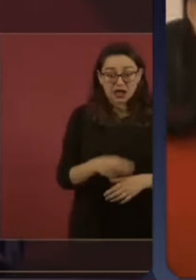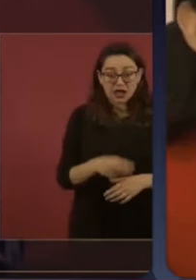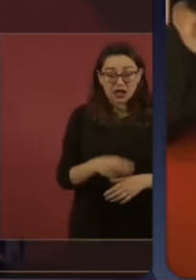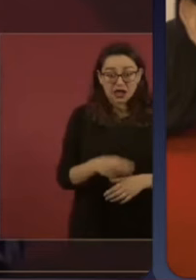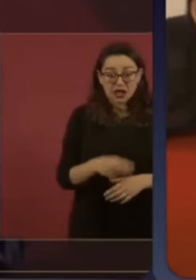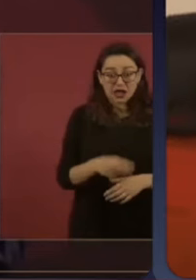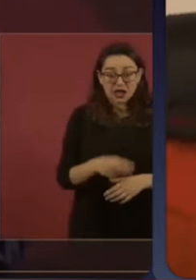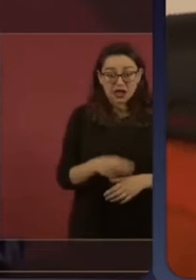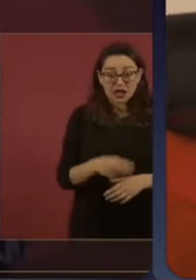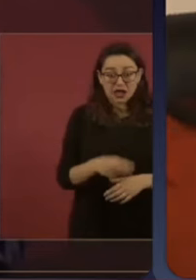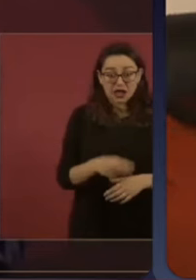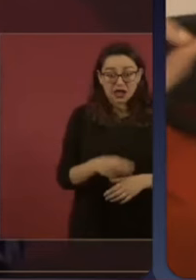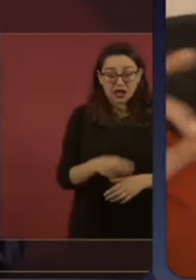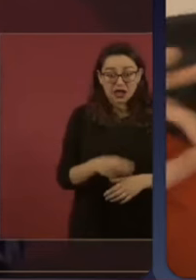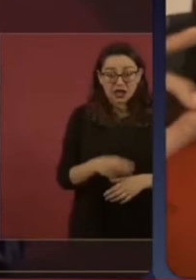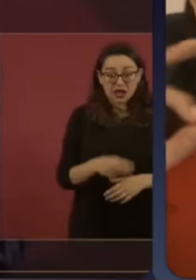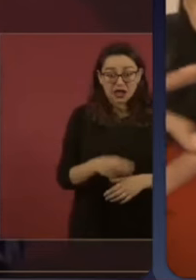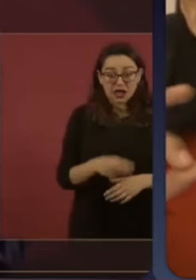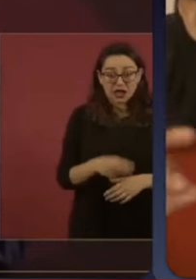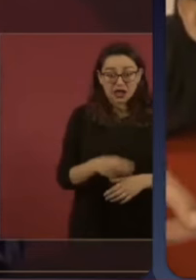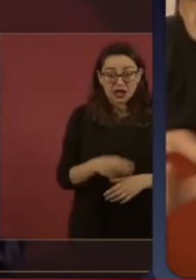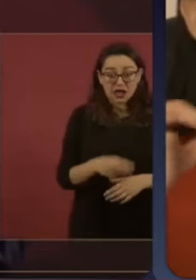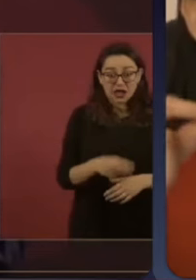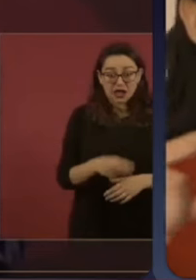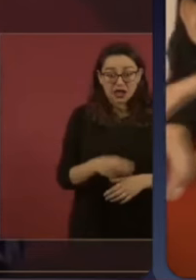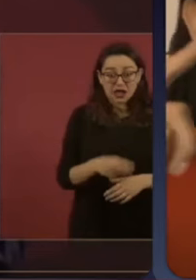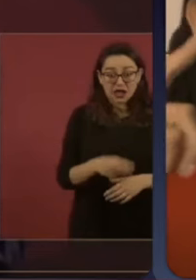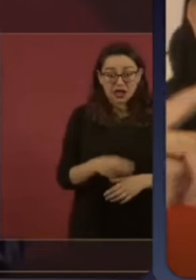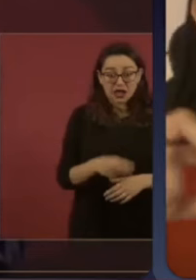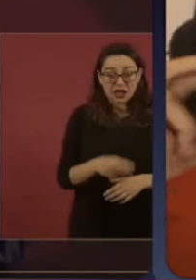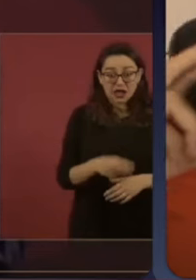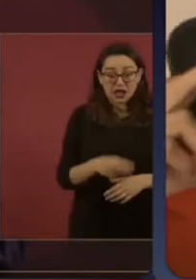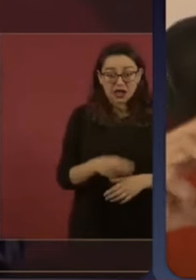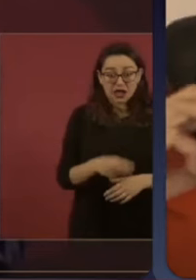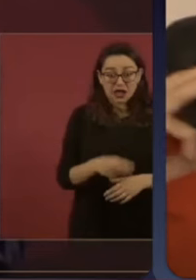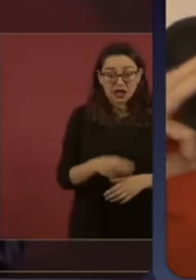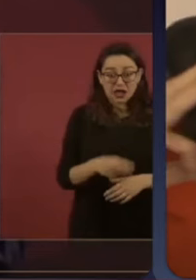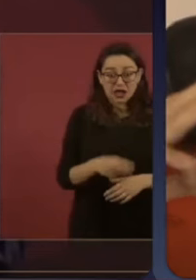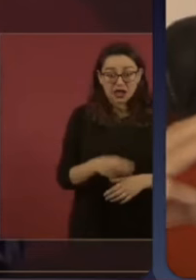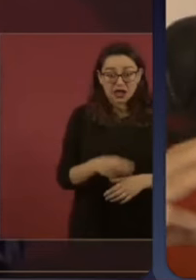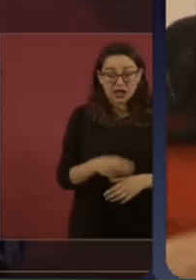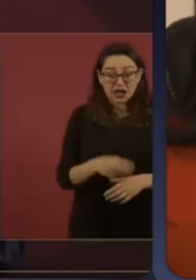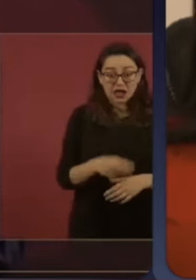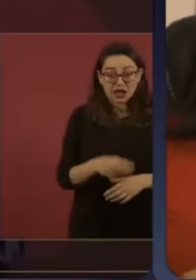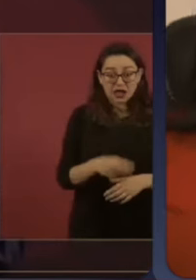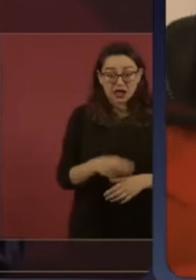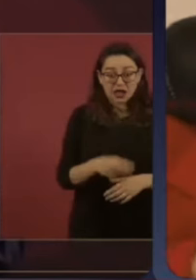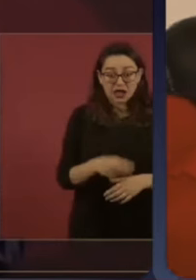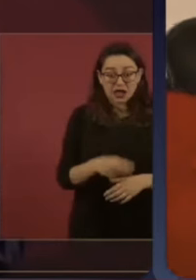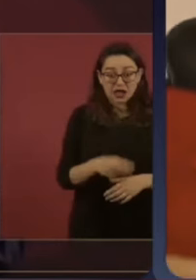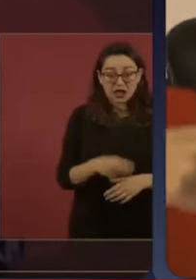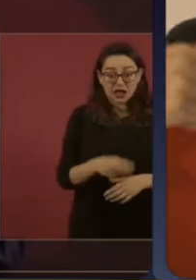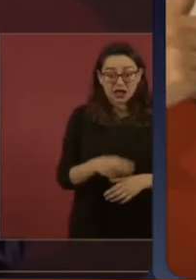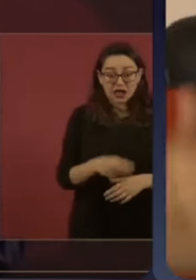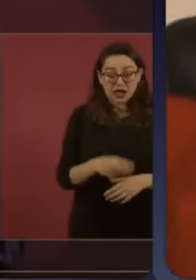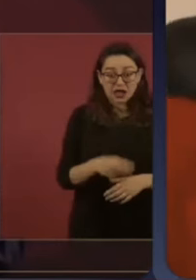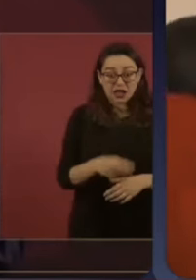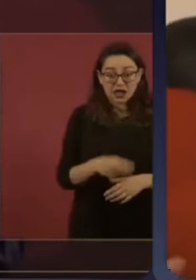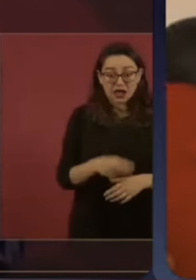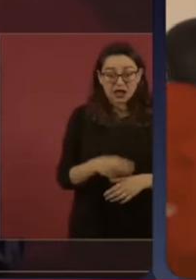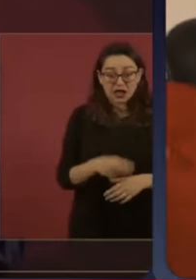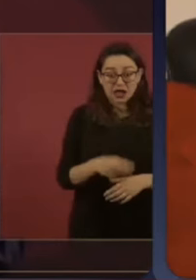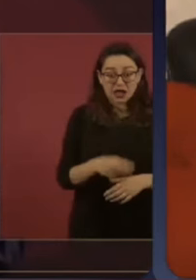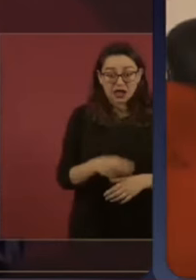se perdió. Y los medios de comunicación comenzaron a manipular, engañar y desinformar, diciendo que había sido un